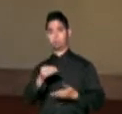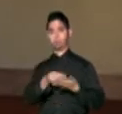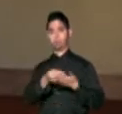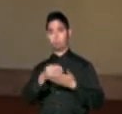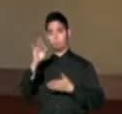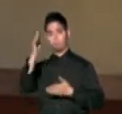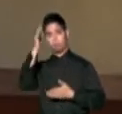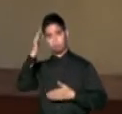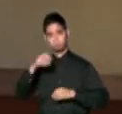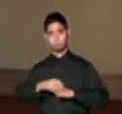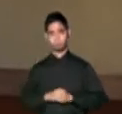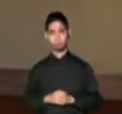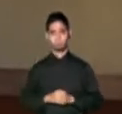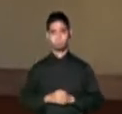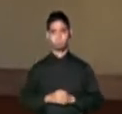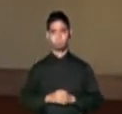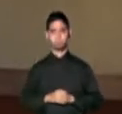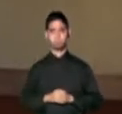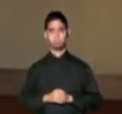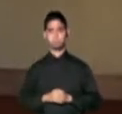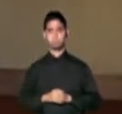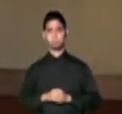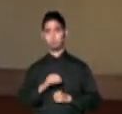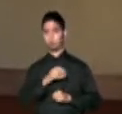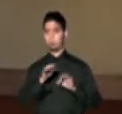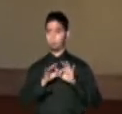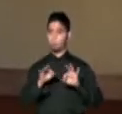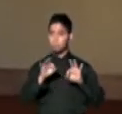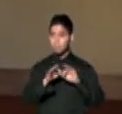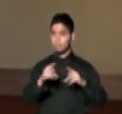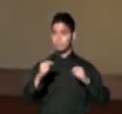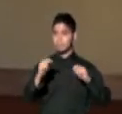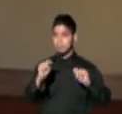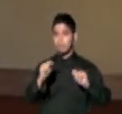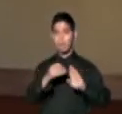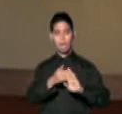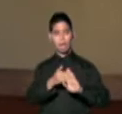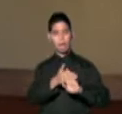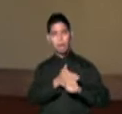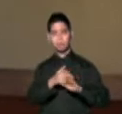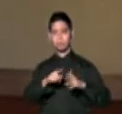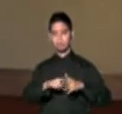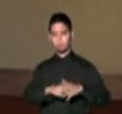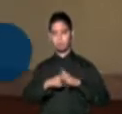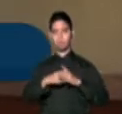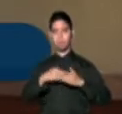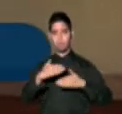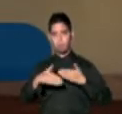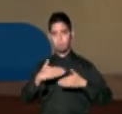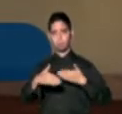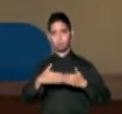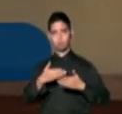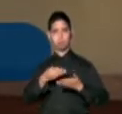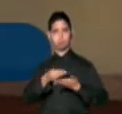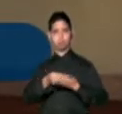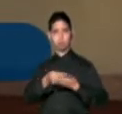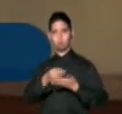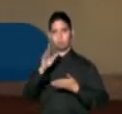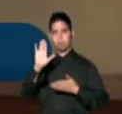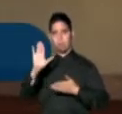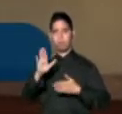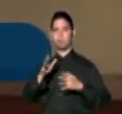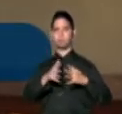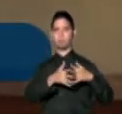realmente debemos tratar de que antes de abril, que es cuando va a estar el proceso de reconciliación del presupuesto nuevamente de los Estados